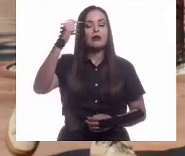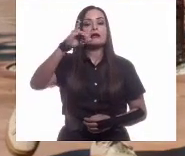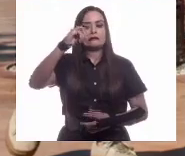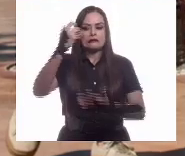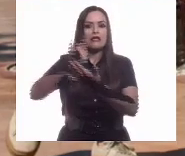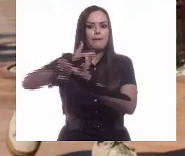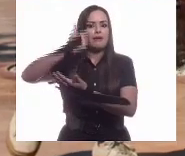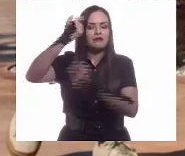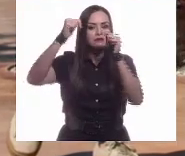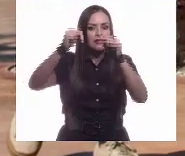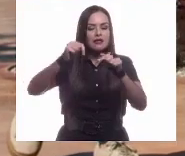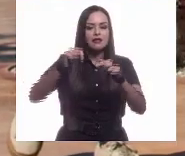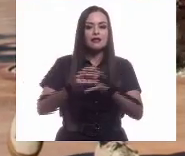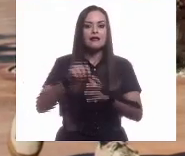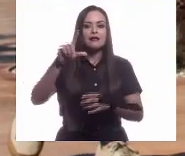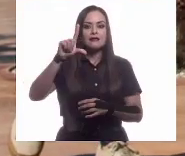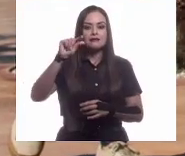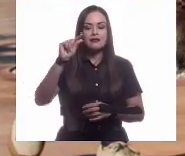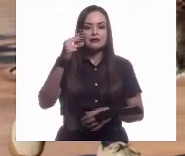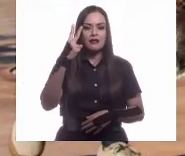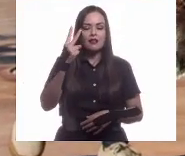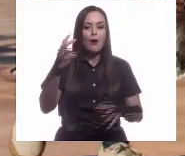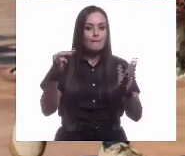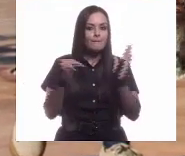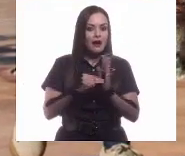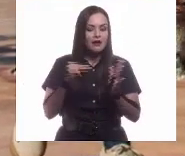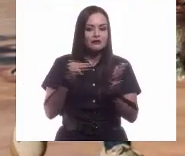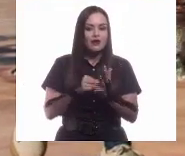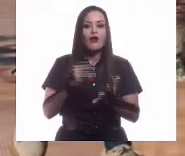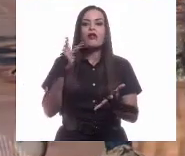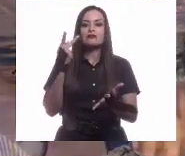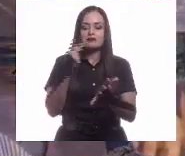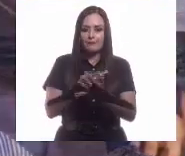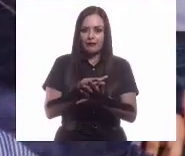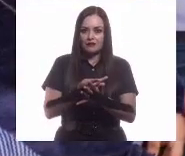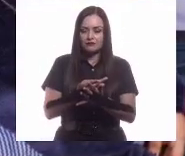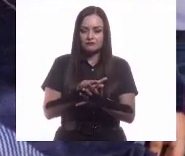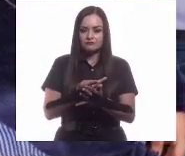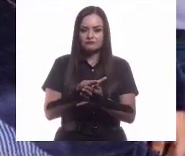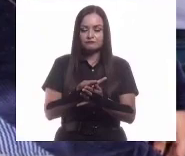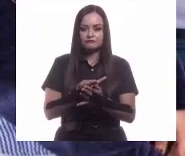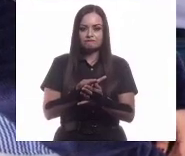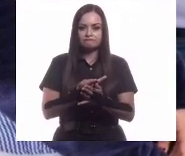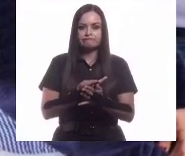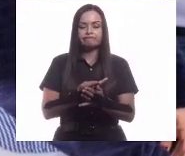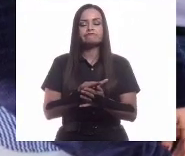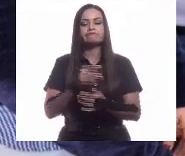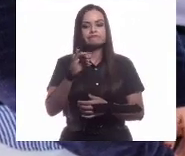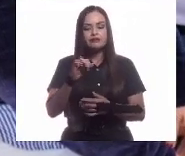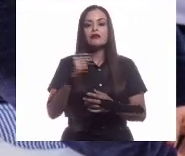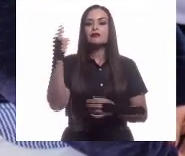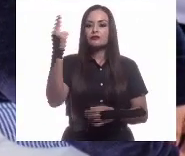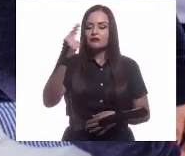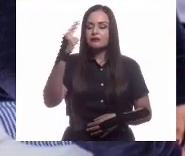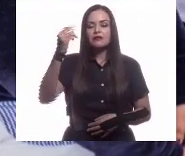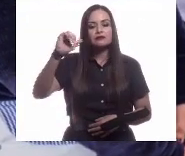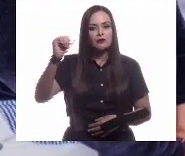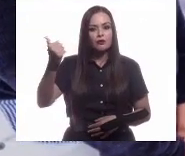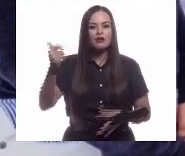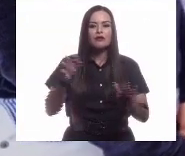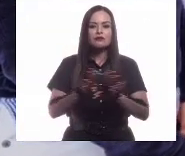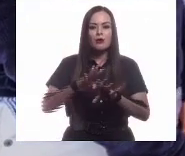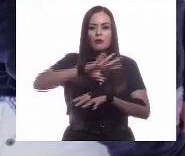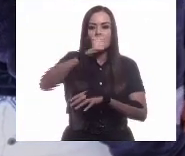inversiones importantes, 72 millones de pesos, que junto con otras realizadas en este sector de educación superior, rebasan los